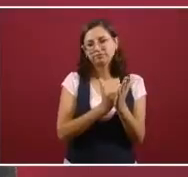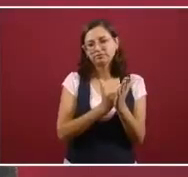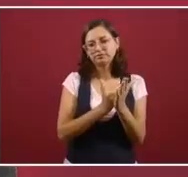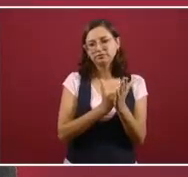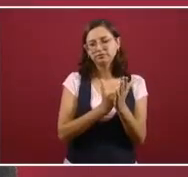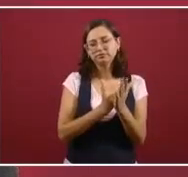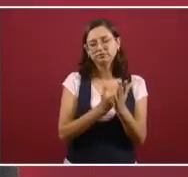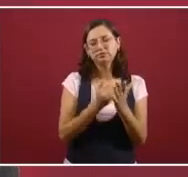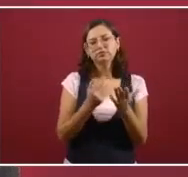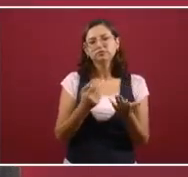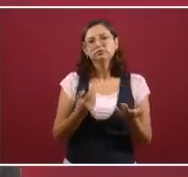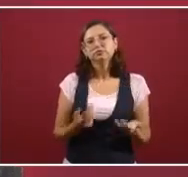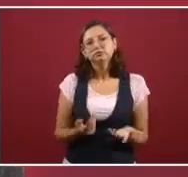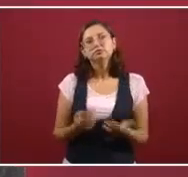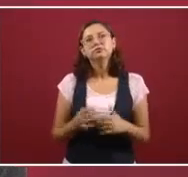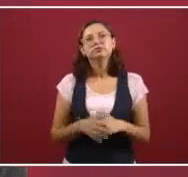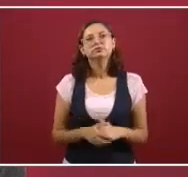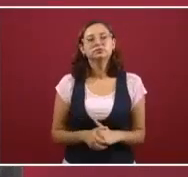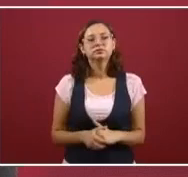está pensando